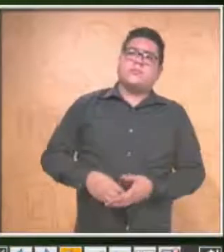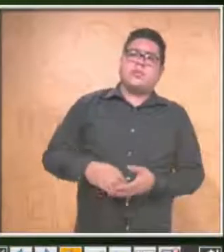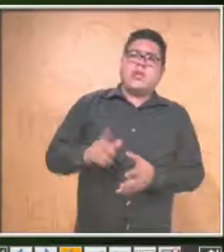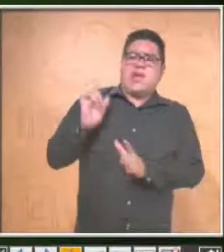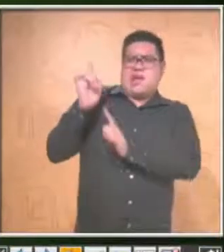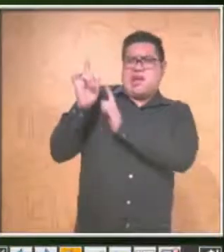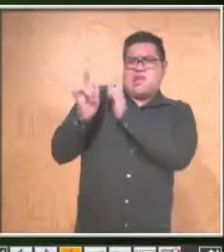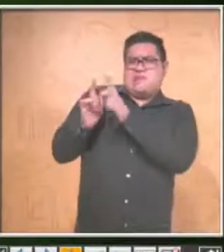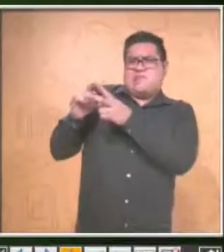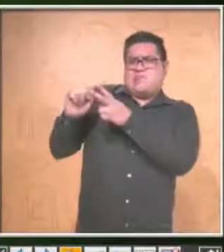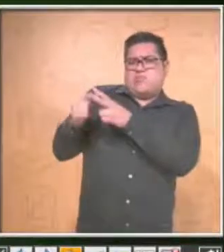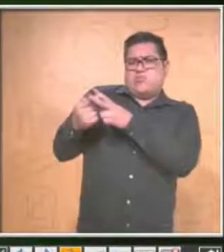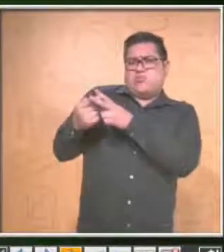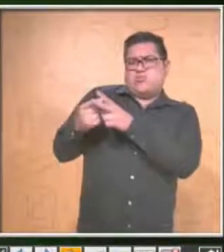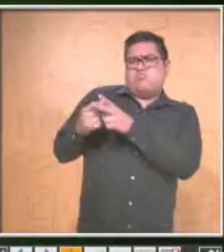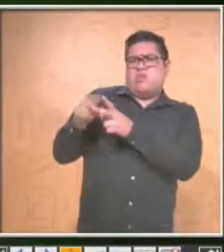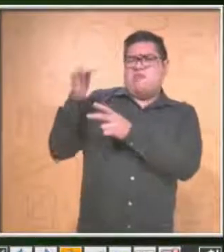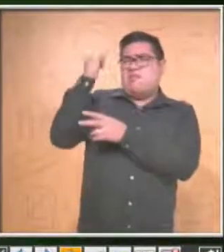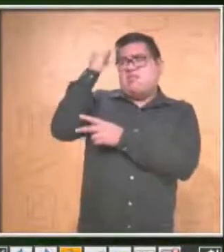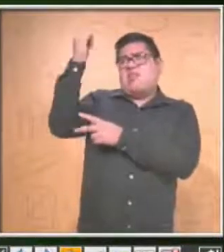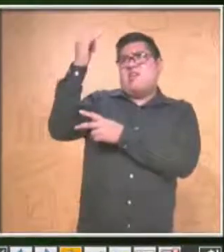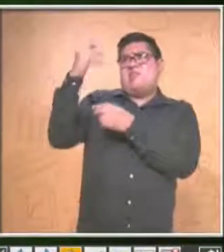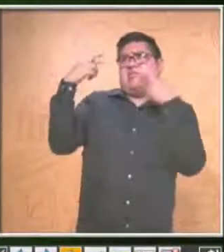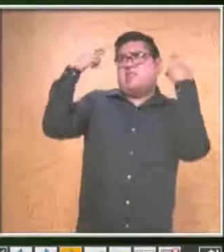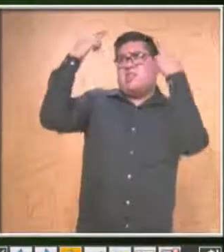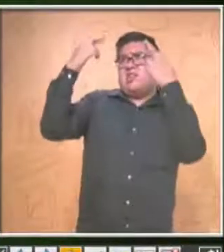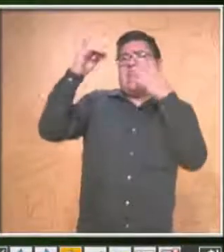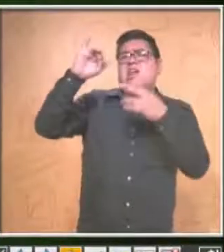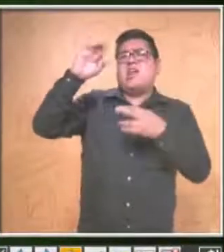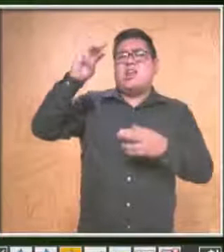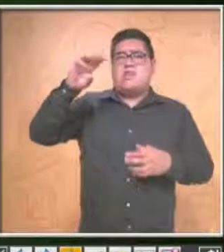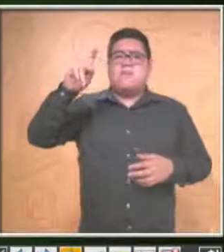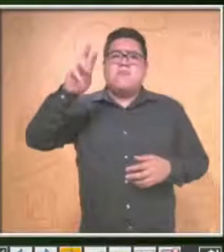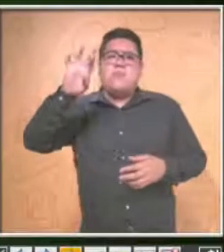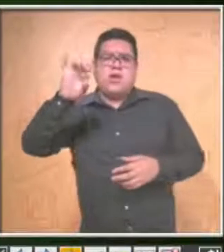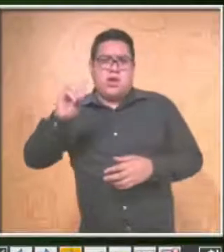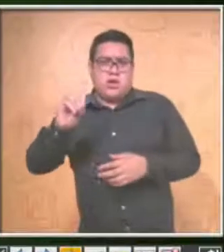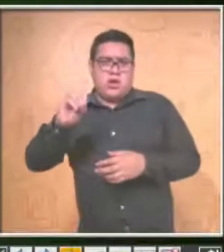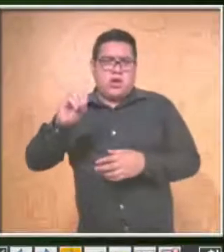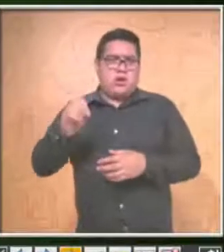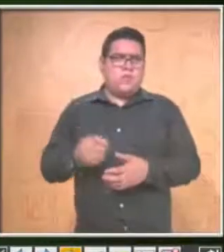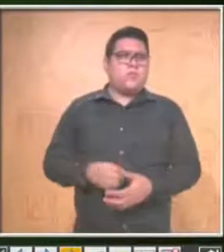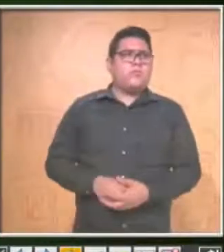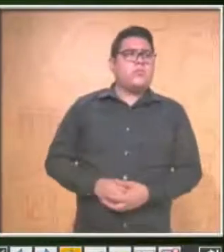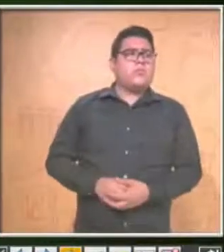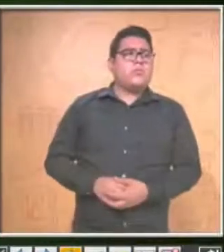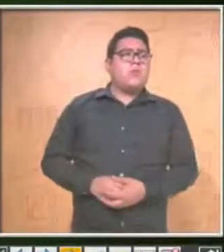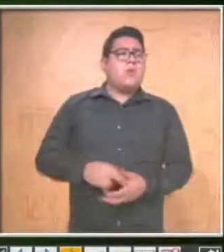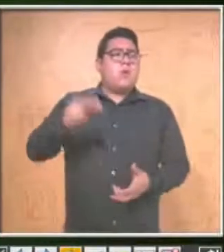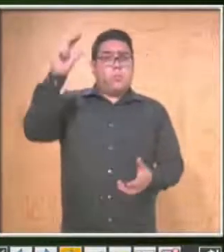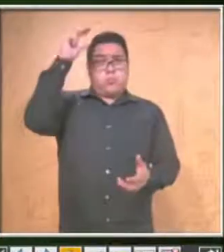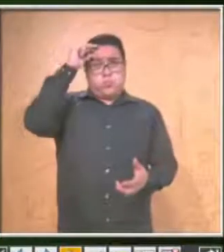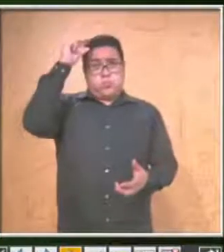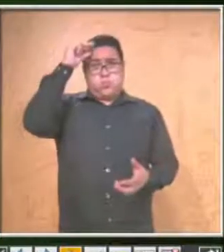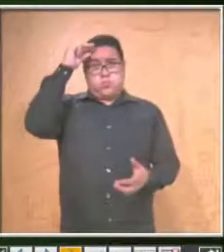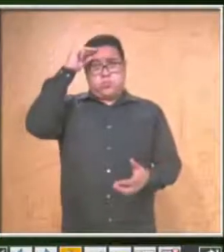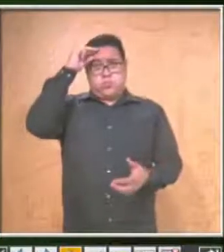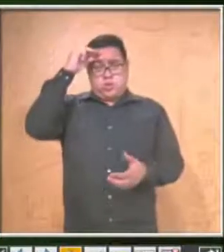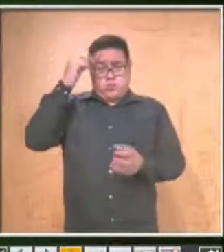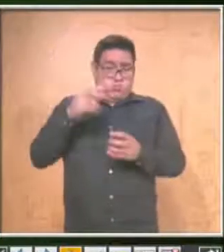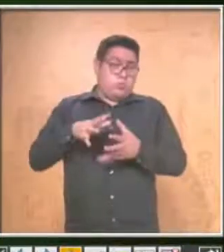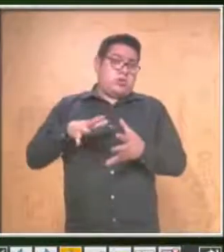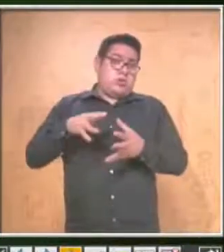del imperio más adelante. Se desarrollaron de manera muy importante a nivel técnico e intelectual. A ellos les